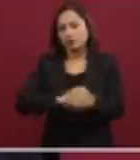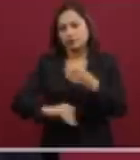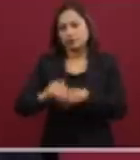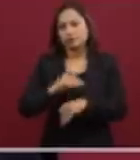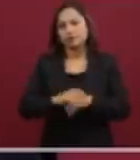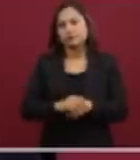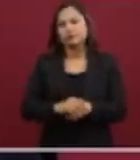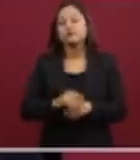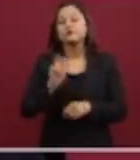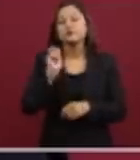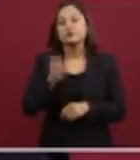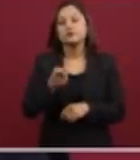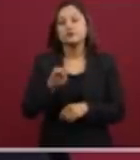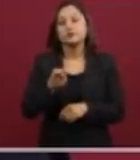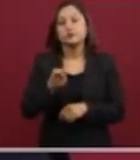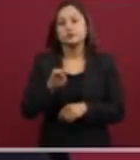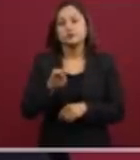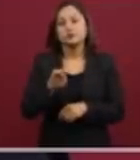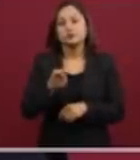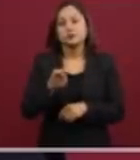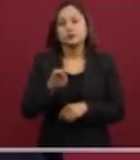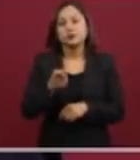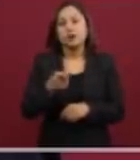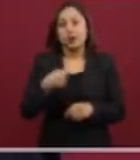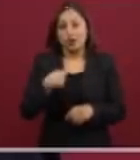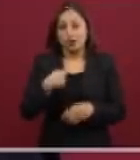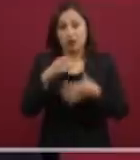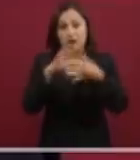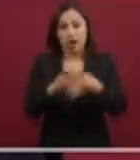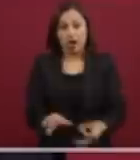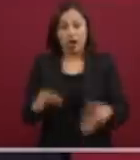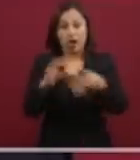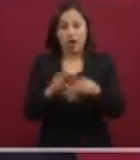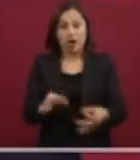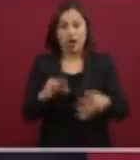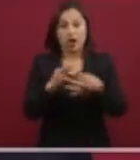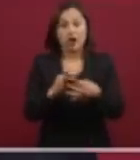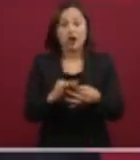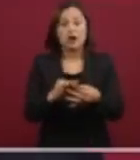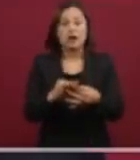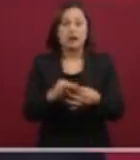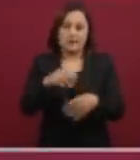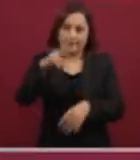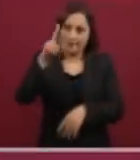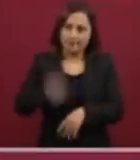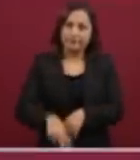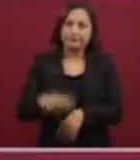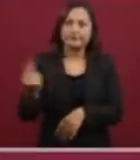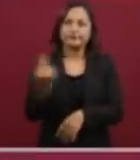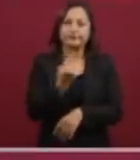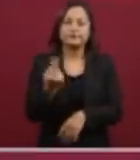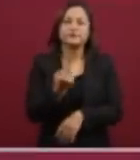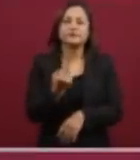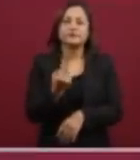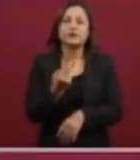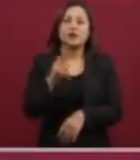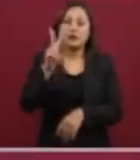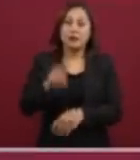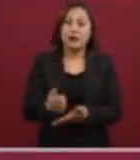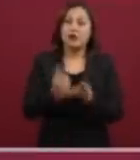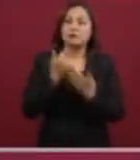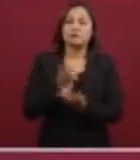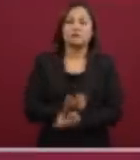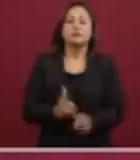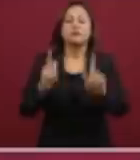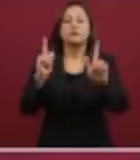nos apeguemos a la verdad, porque la verdad nos hará libres. Entonces, para que